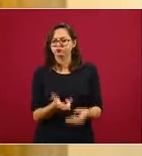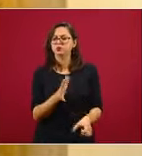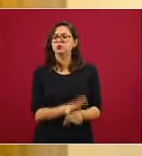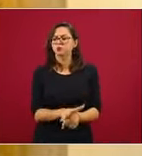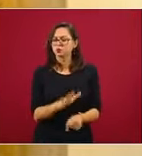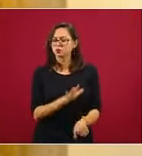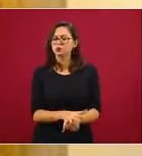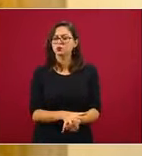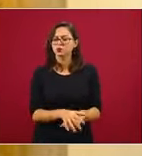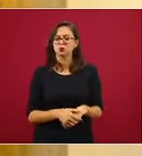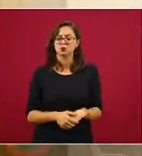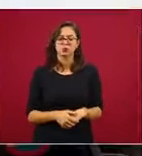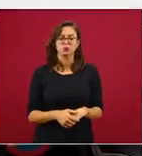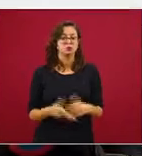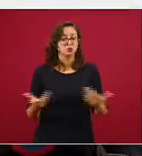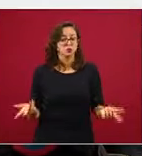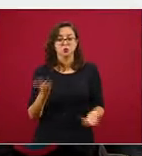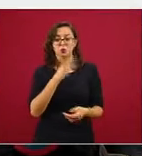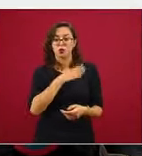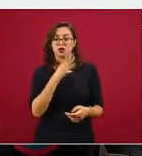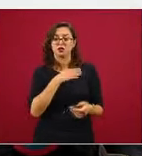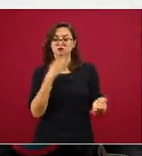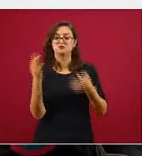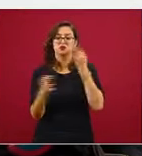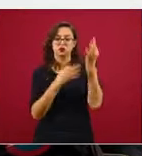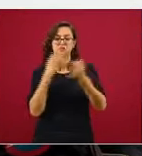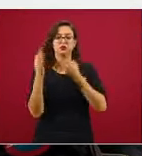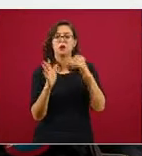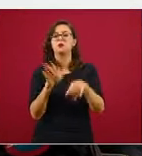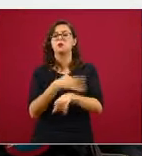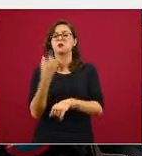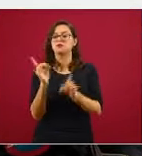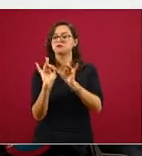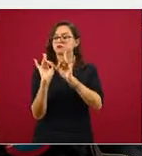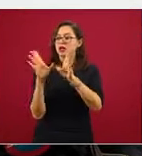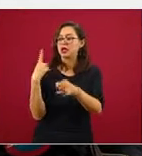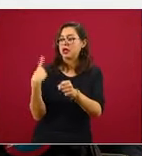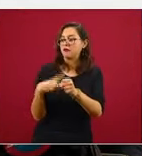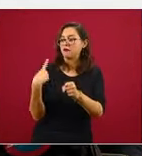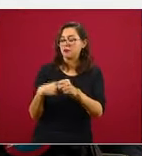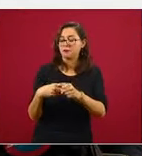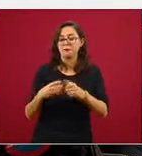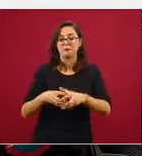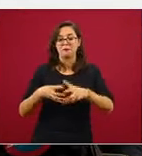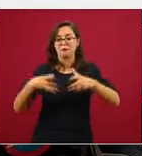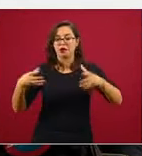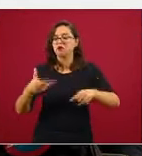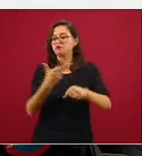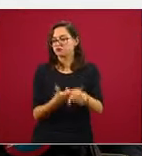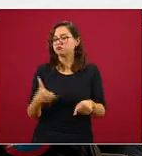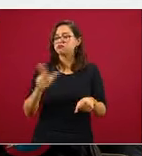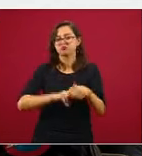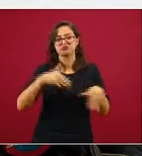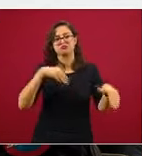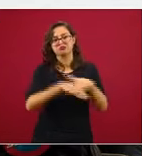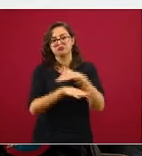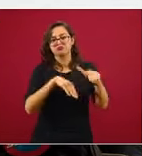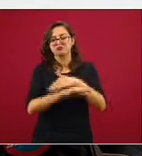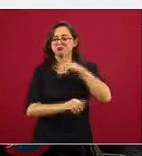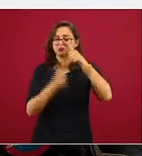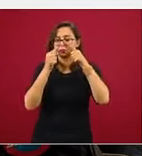recibir pacientes, lo cual es bueno y permite afrontar lógicamente cualquier brote que se pueda presentar. Vamos a ver la